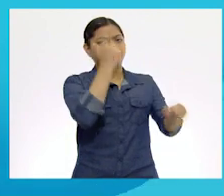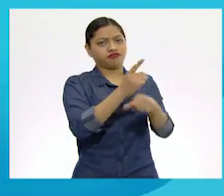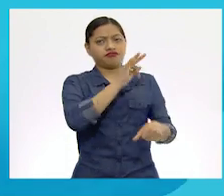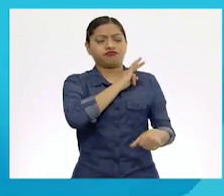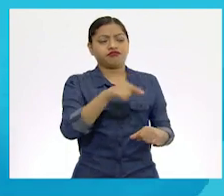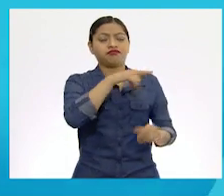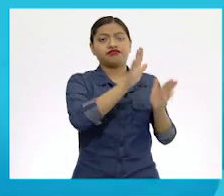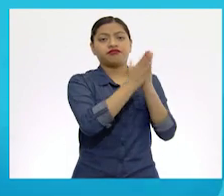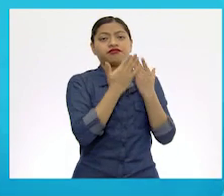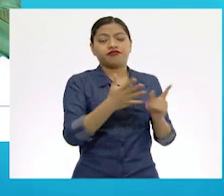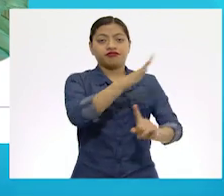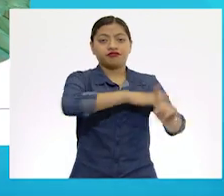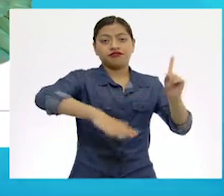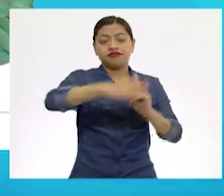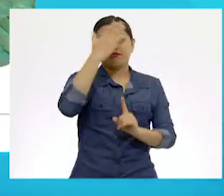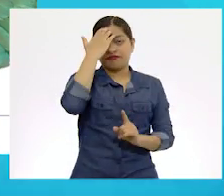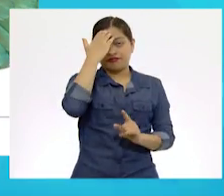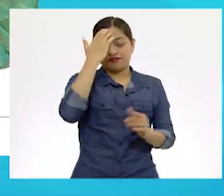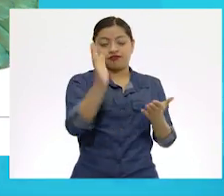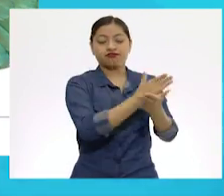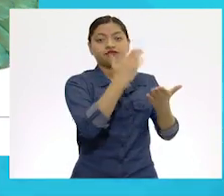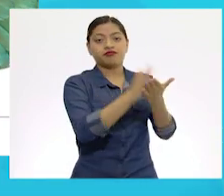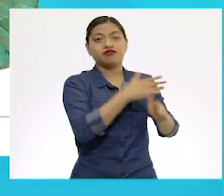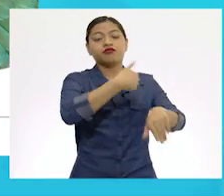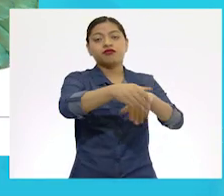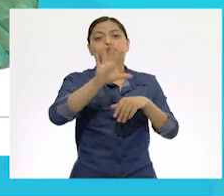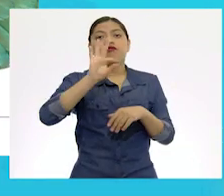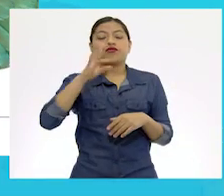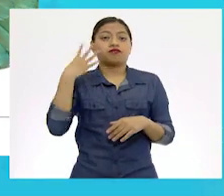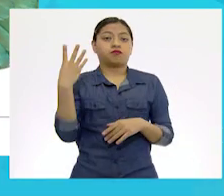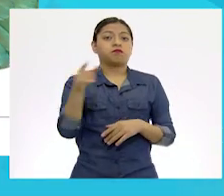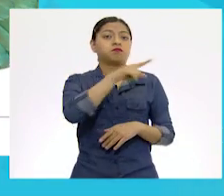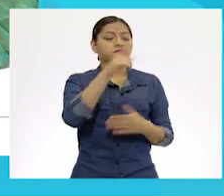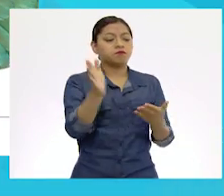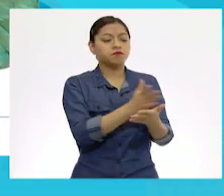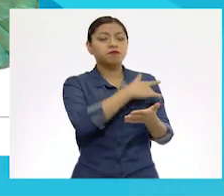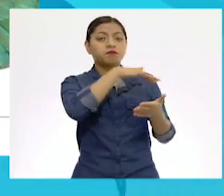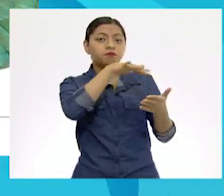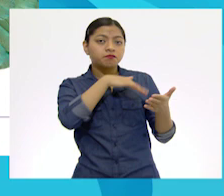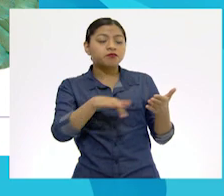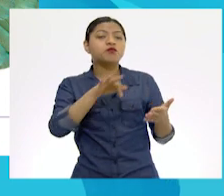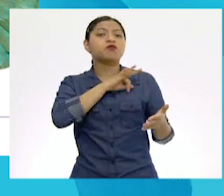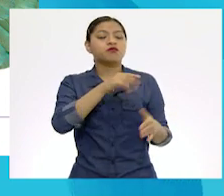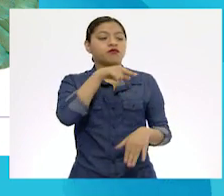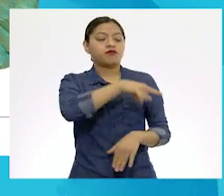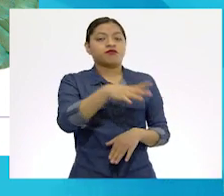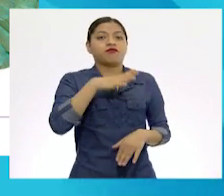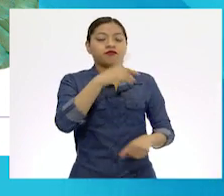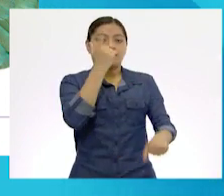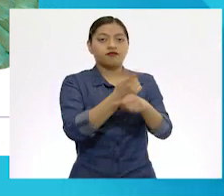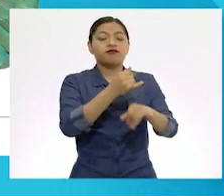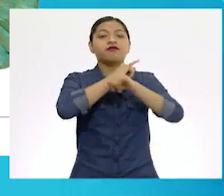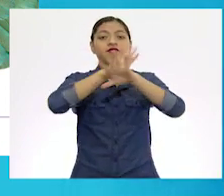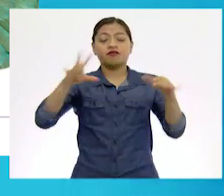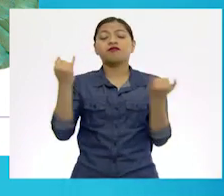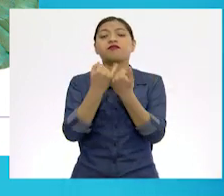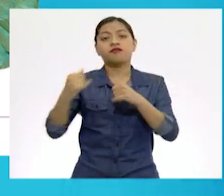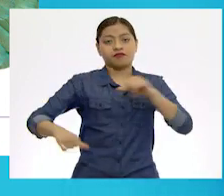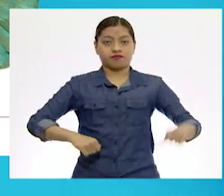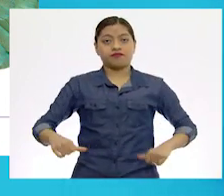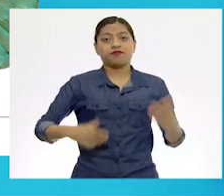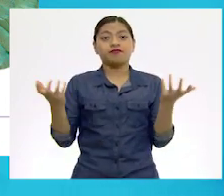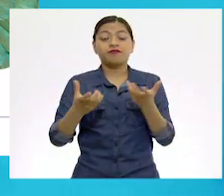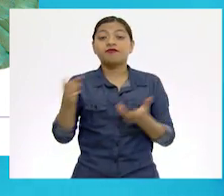medio, la página número 44. En ella ustedes van a poder encontrar información y hacer ejercicios para